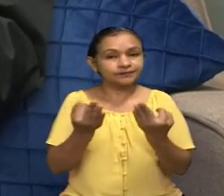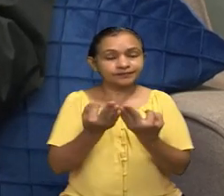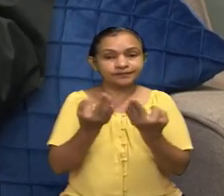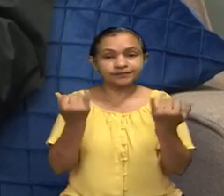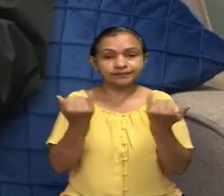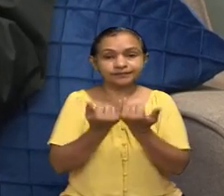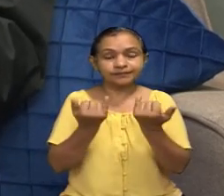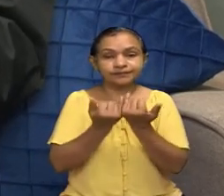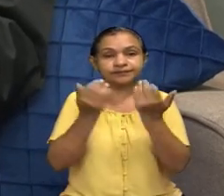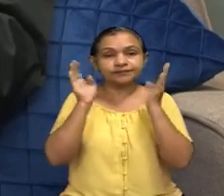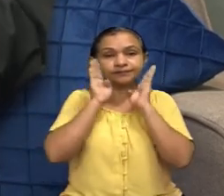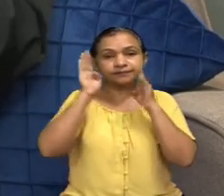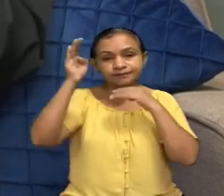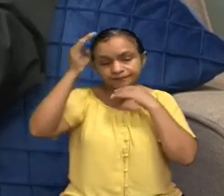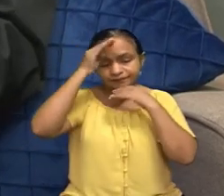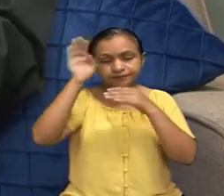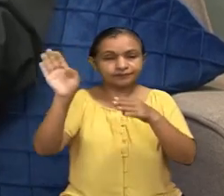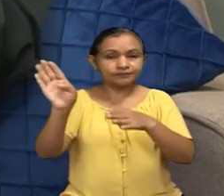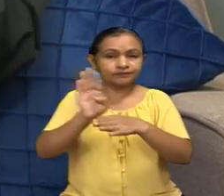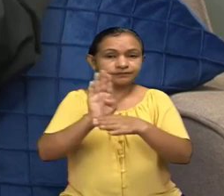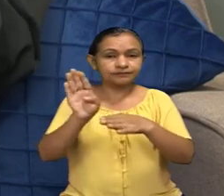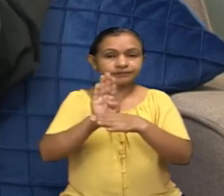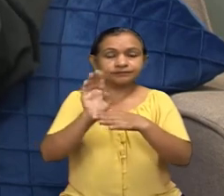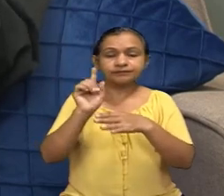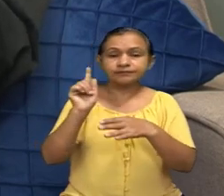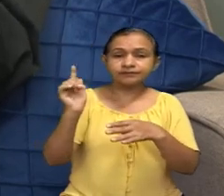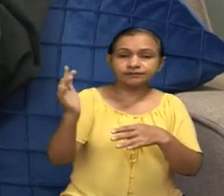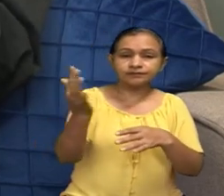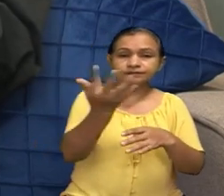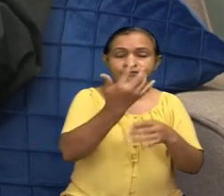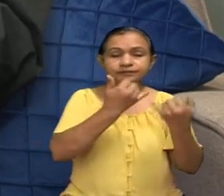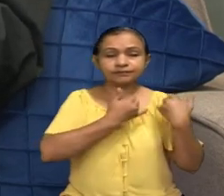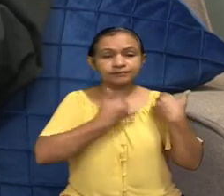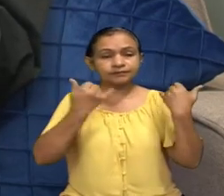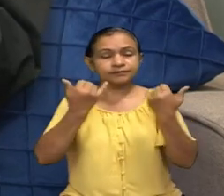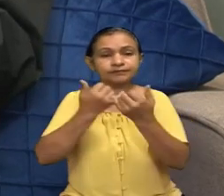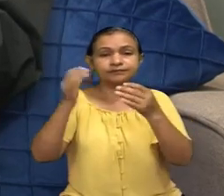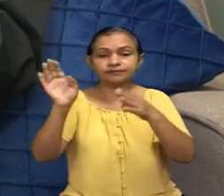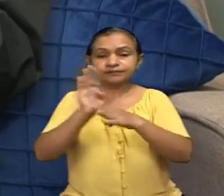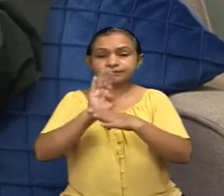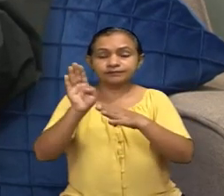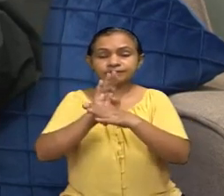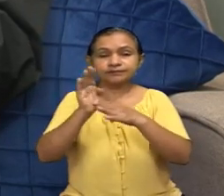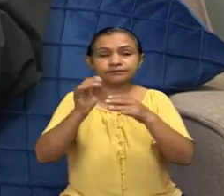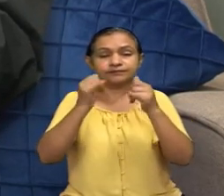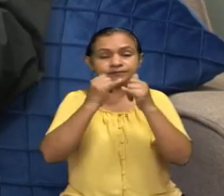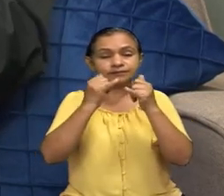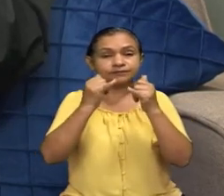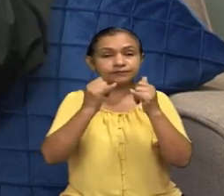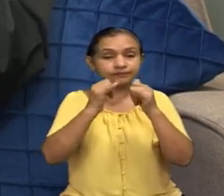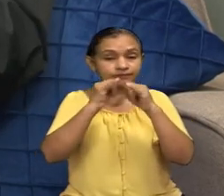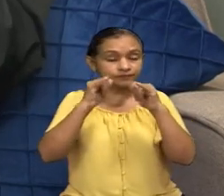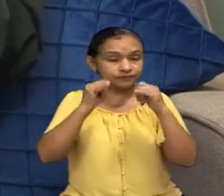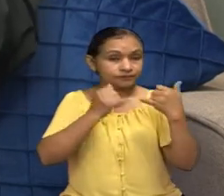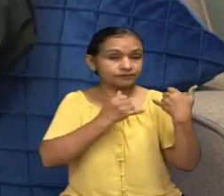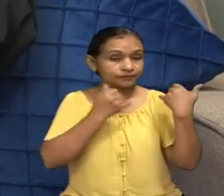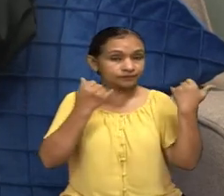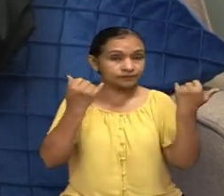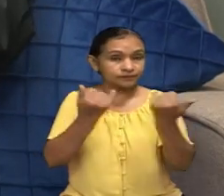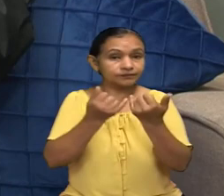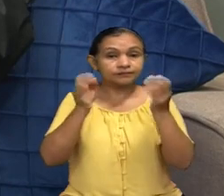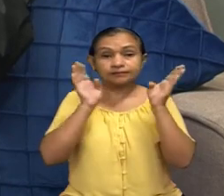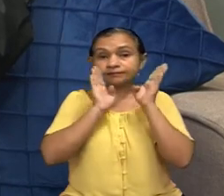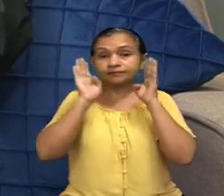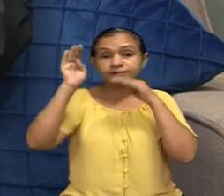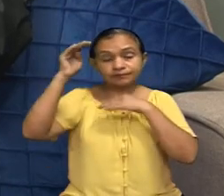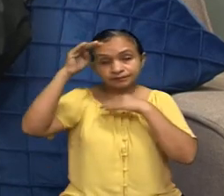la empresa privada, los bancos, todas las instituciones, los bancos y cualquier otra institución privada que